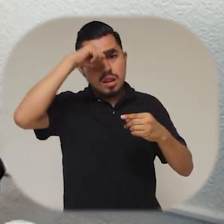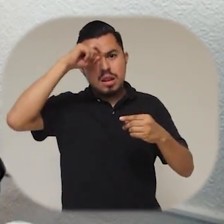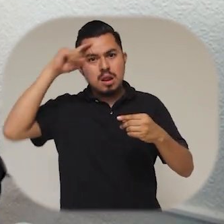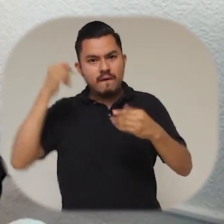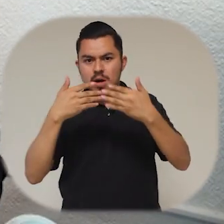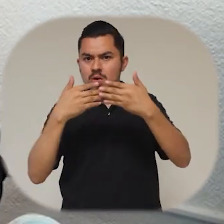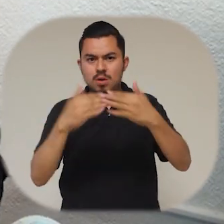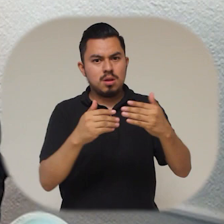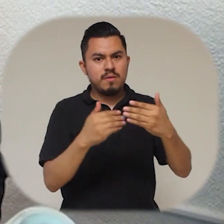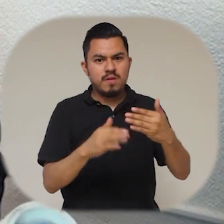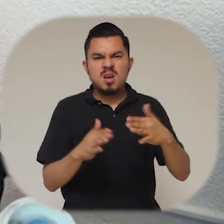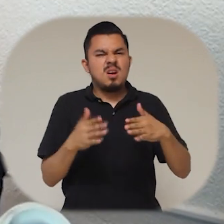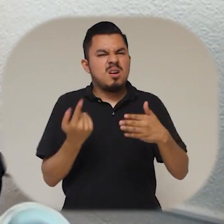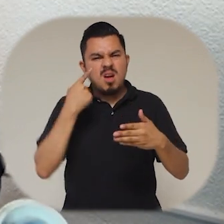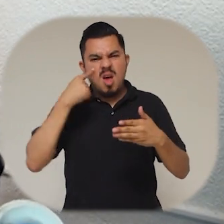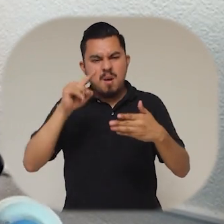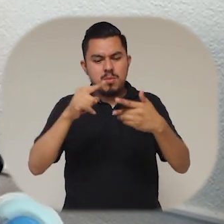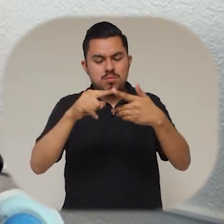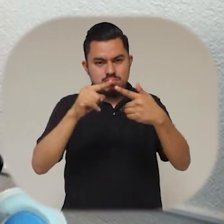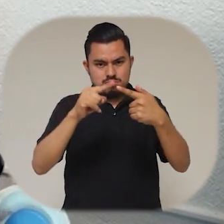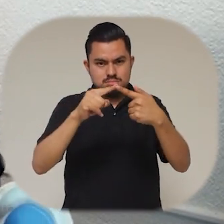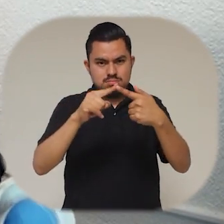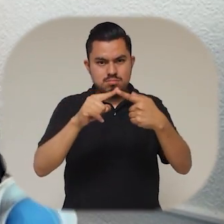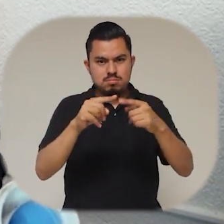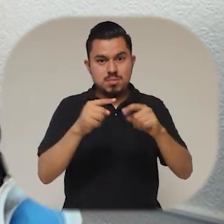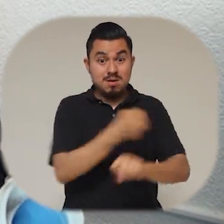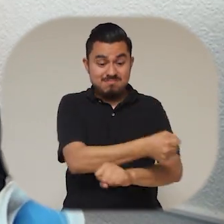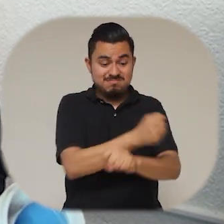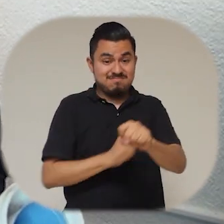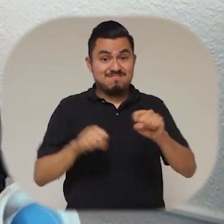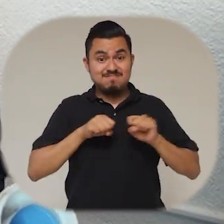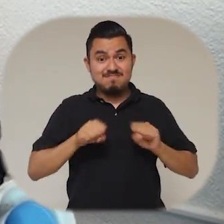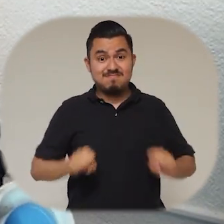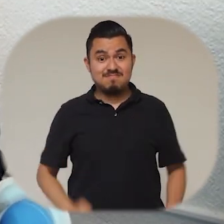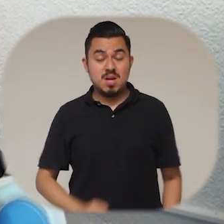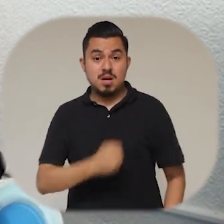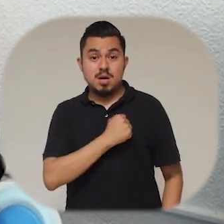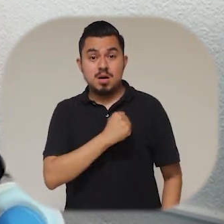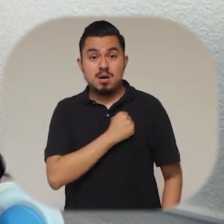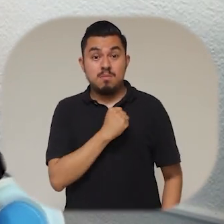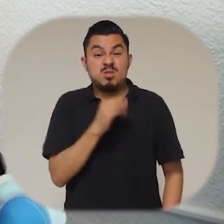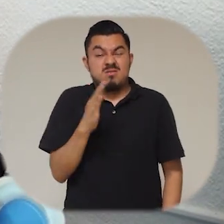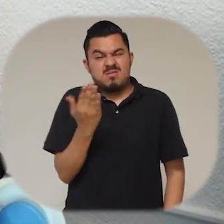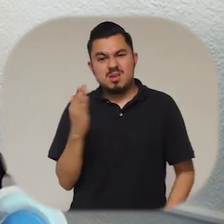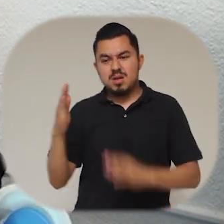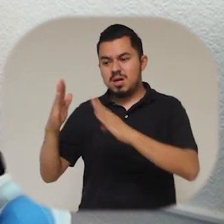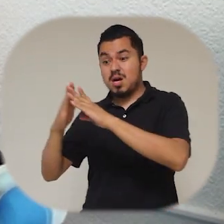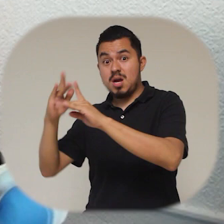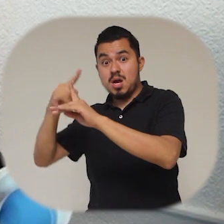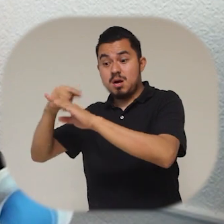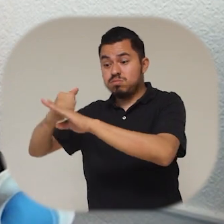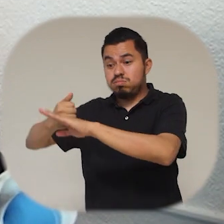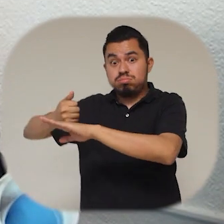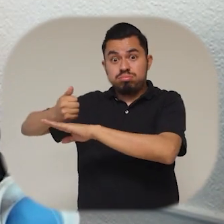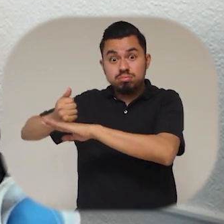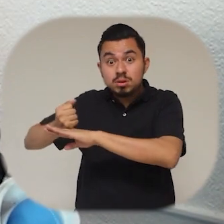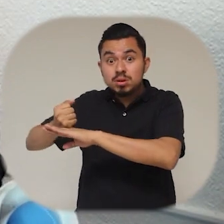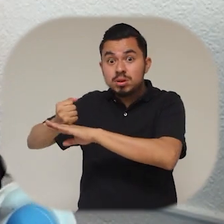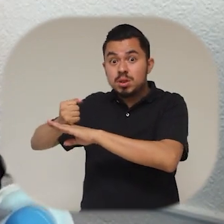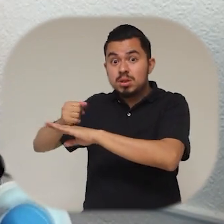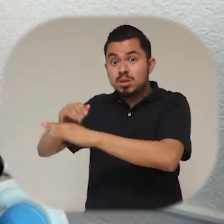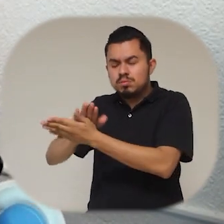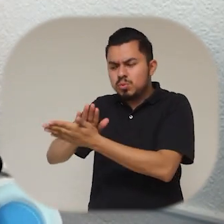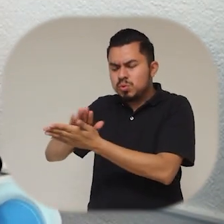del altar de Dios, tenían que encargarse del lugar santo. Todos los días ellos tenían que dar sacrificios y